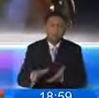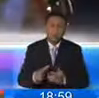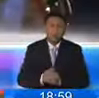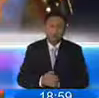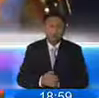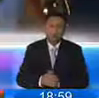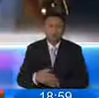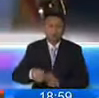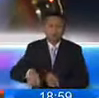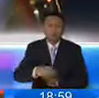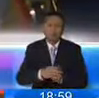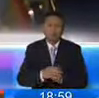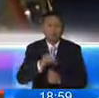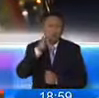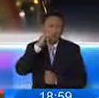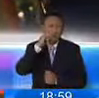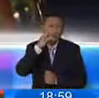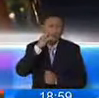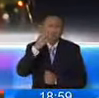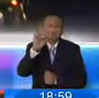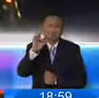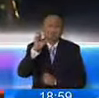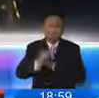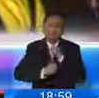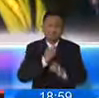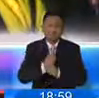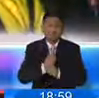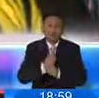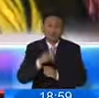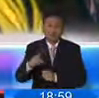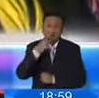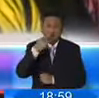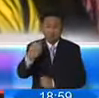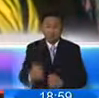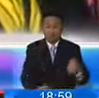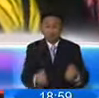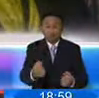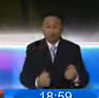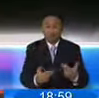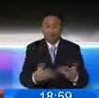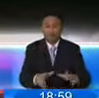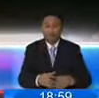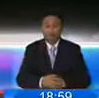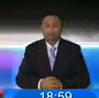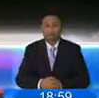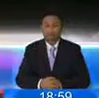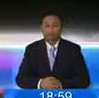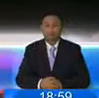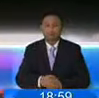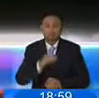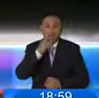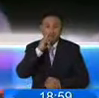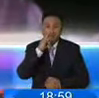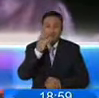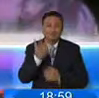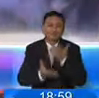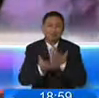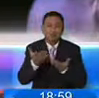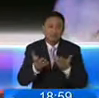fallecieron, entre ellos un niño de 7 años y el conductor del automotor. Y un niño que tal vez por